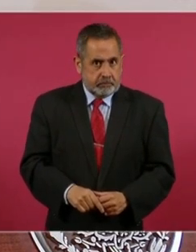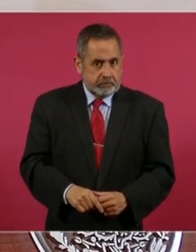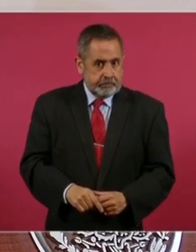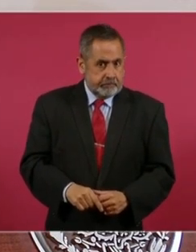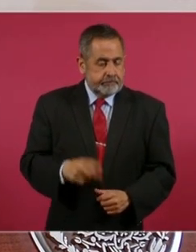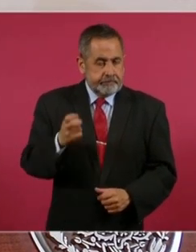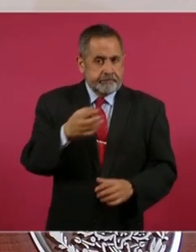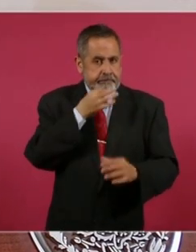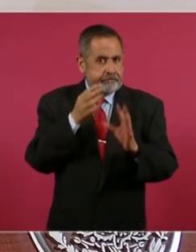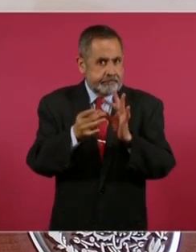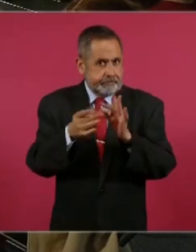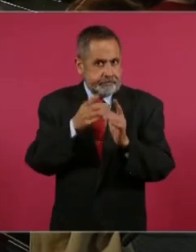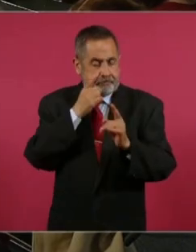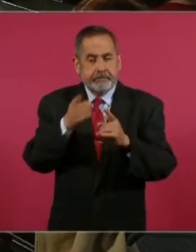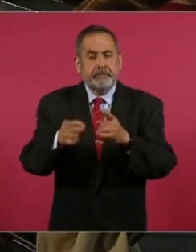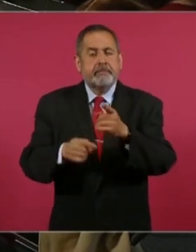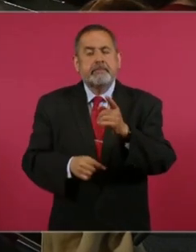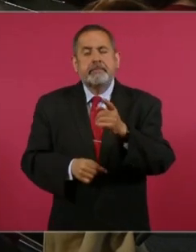Incluso se habla de que